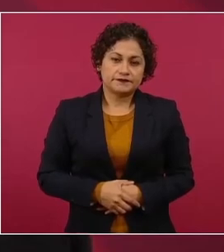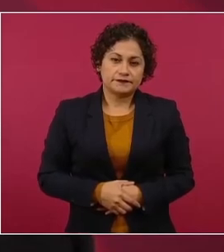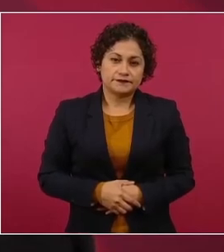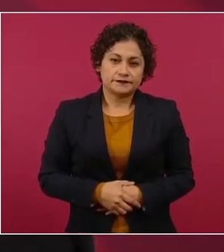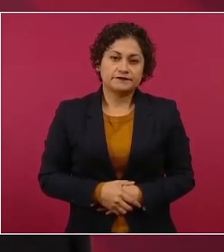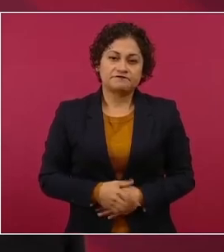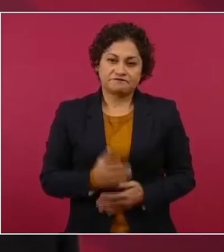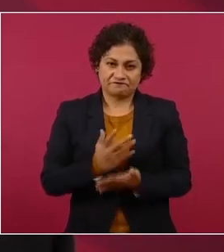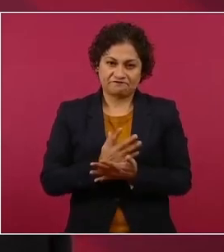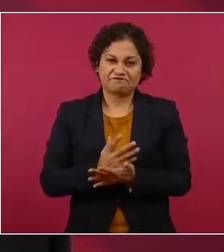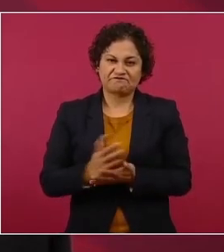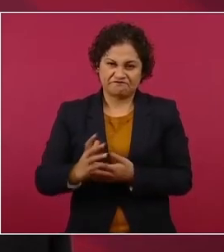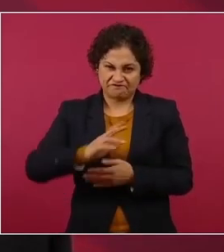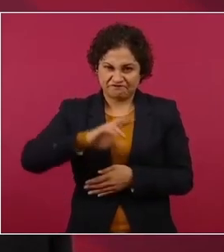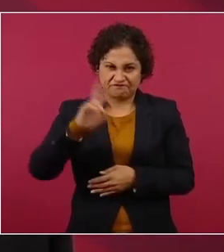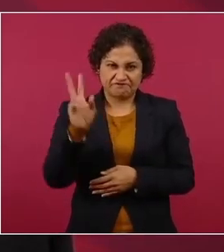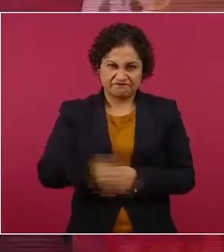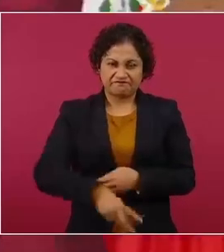Extrema.